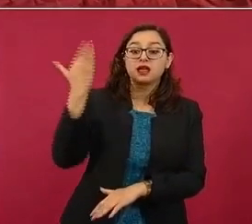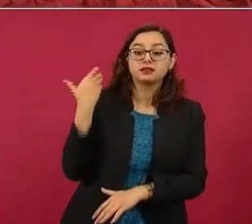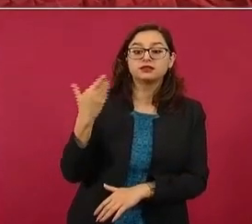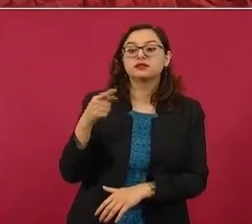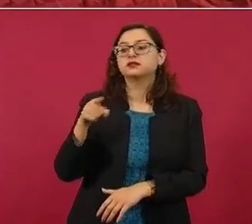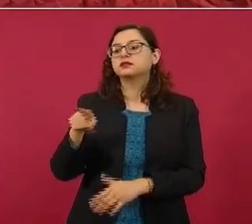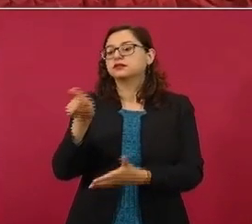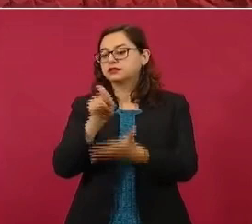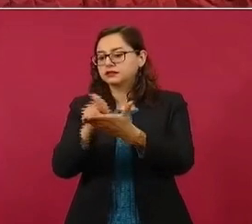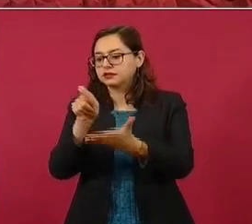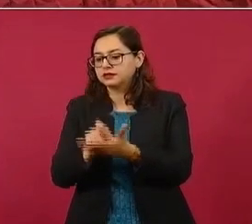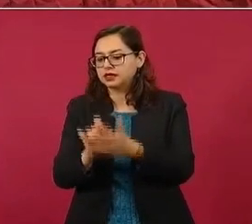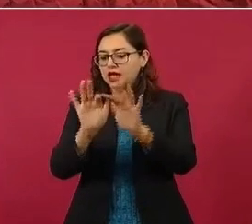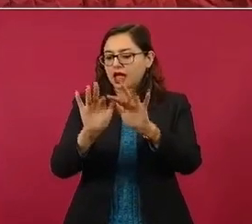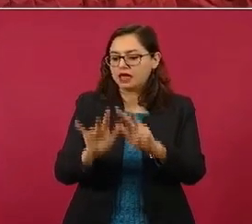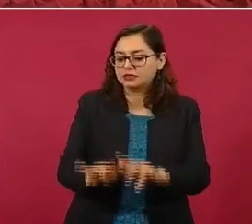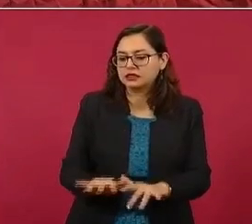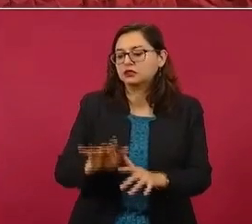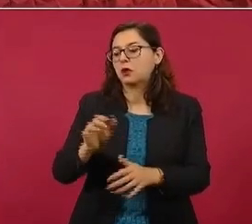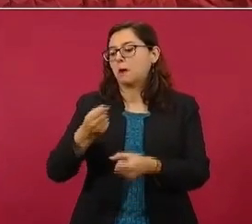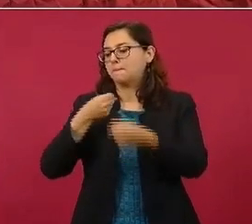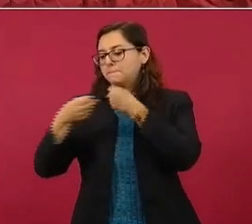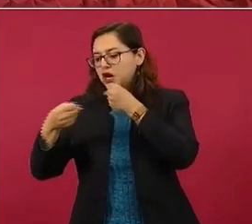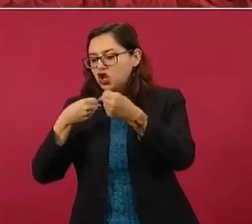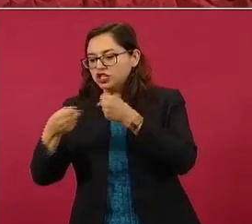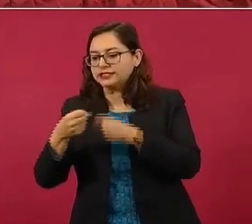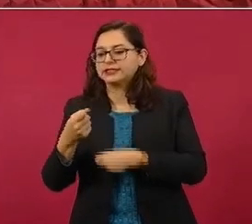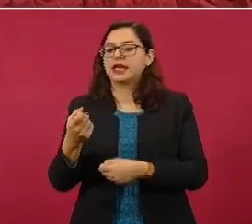periodistas, conductores de radio, de televisión,